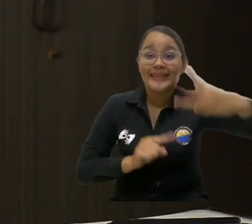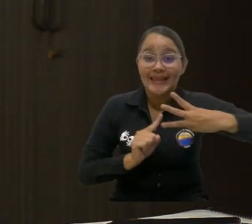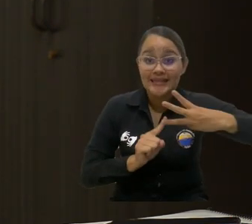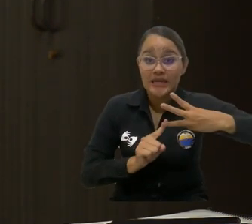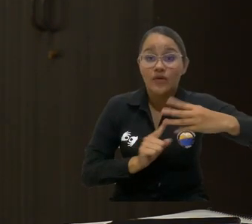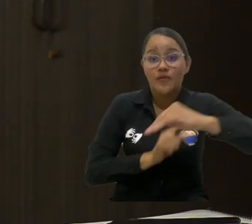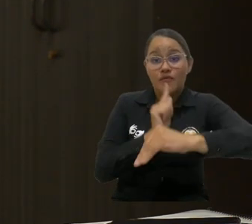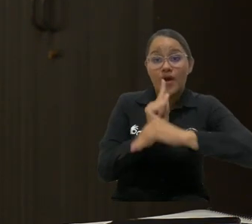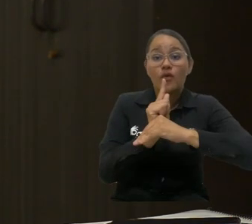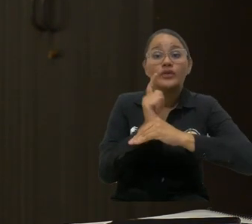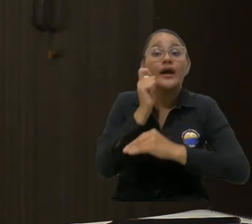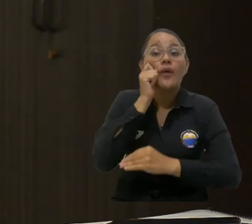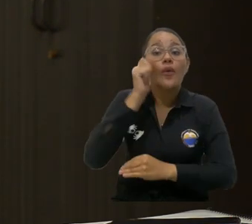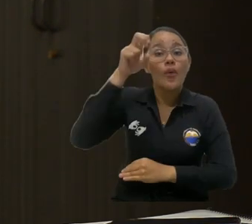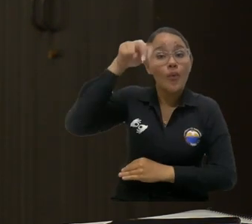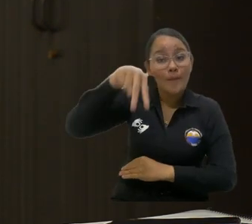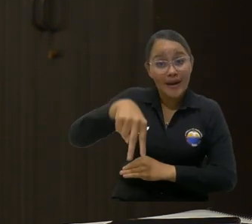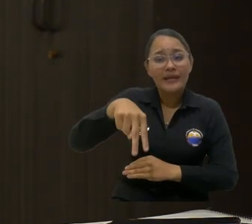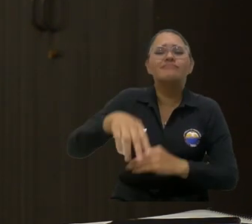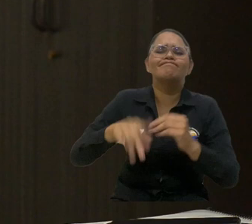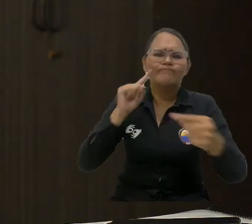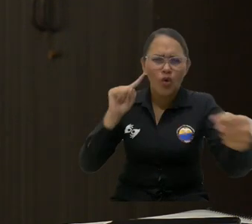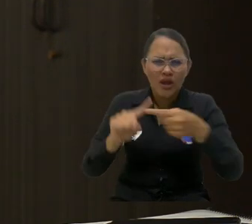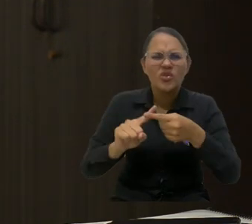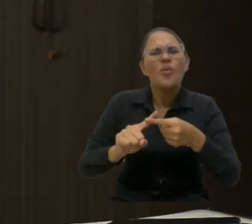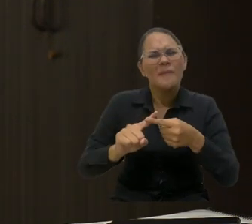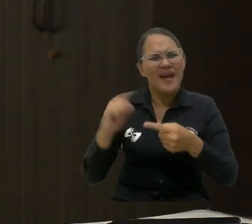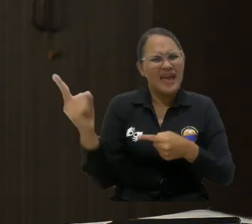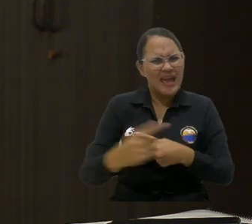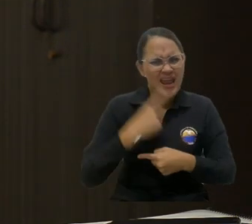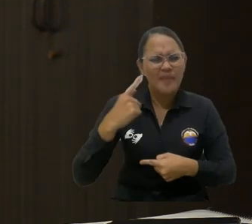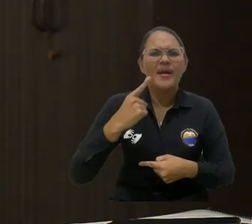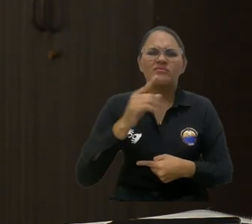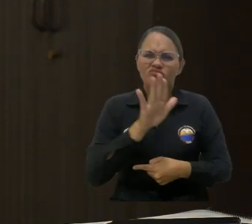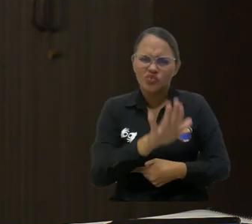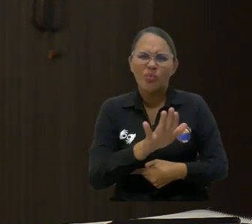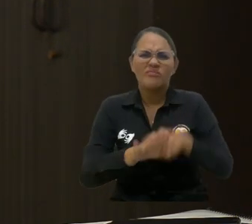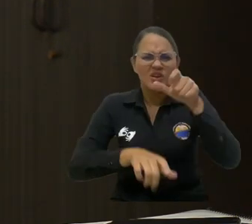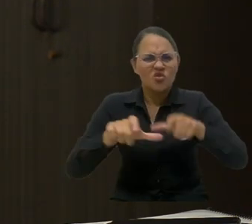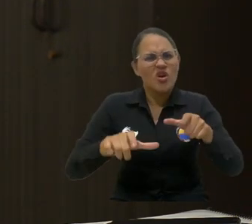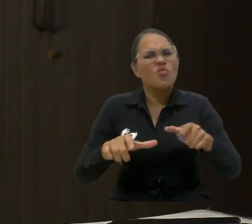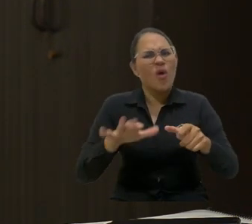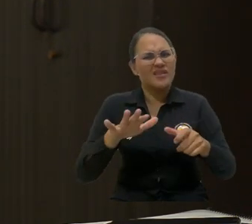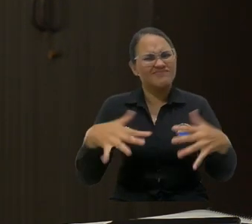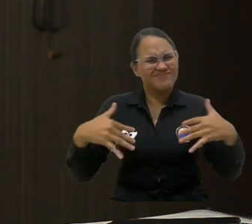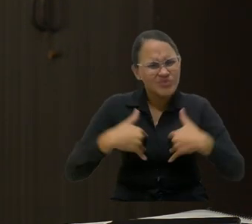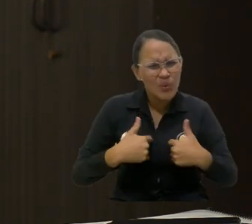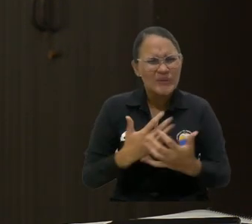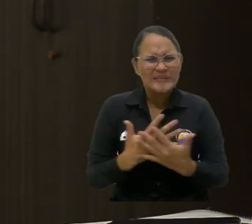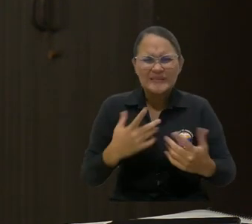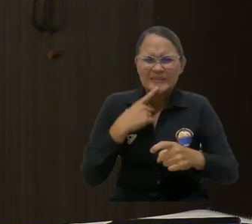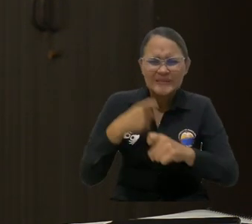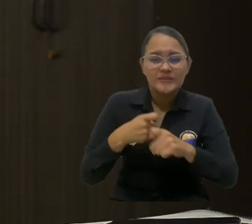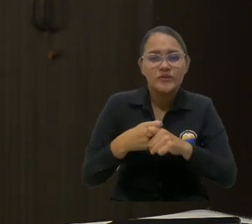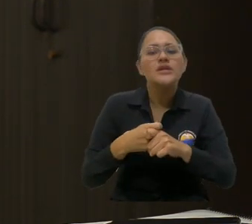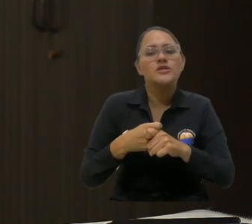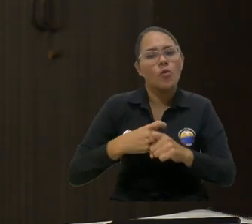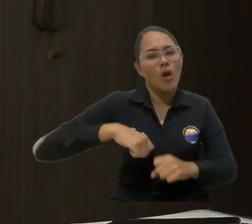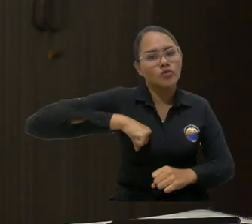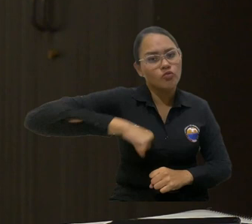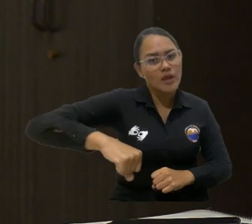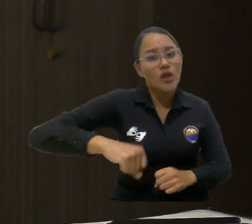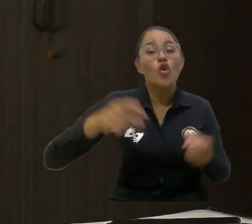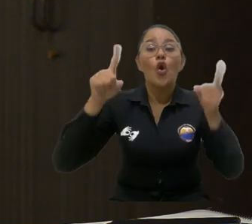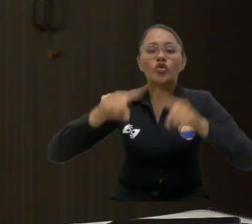Tercero, la Facultad de Humanidades, con el propósito de garantizar los derechos de la víctima, así como la